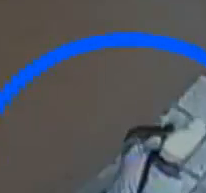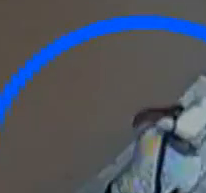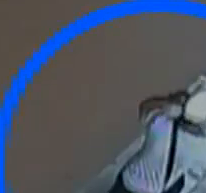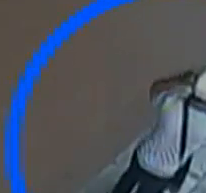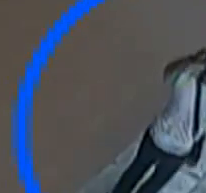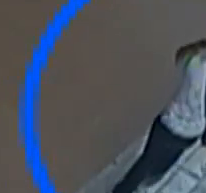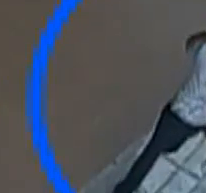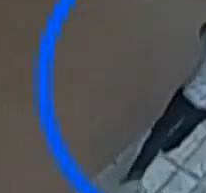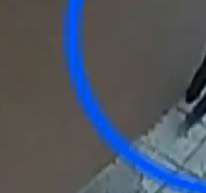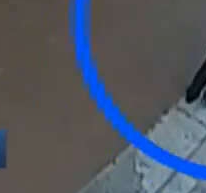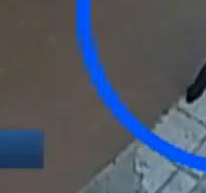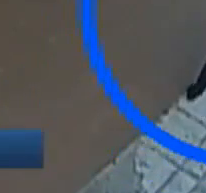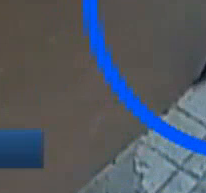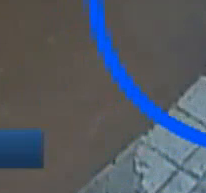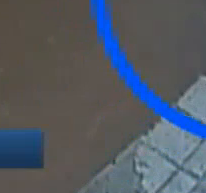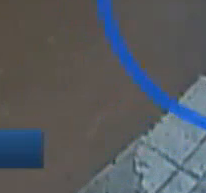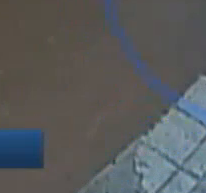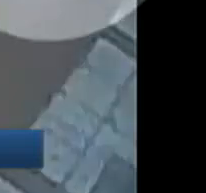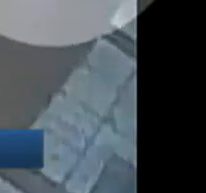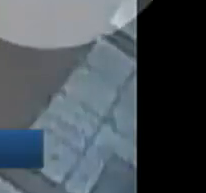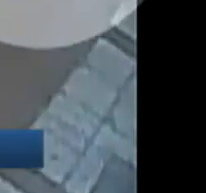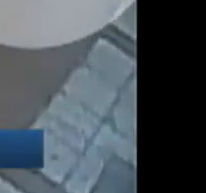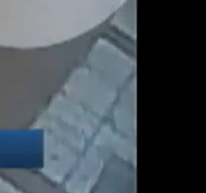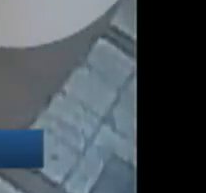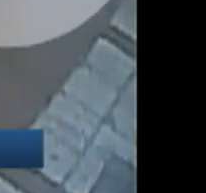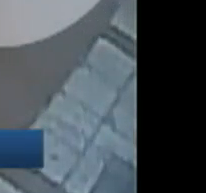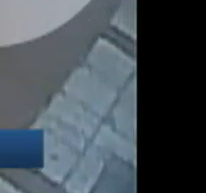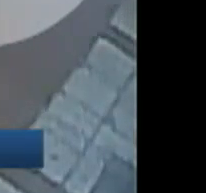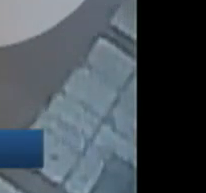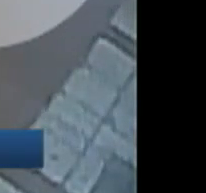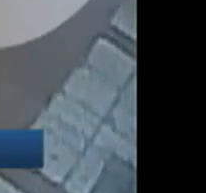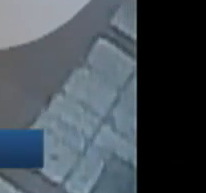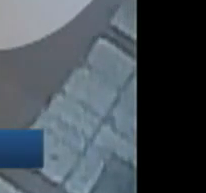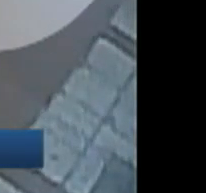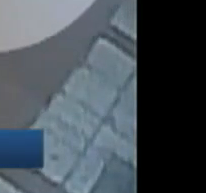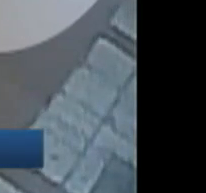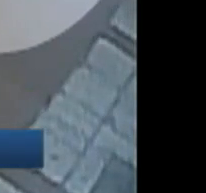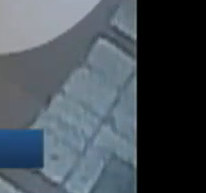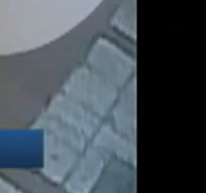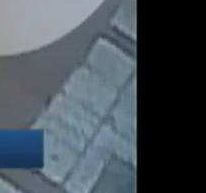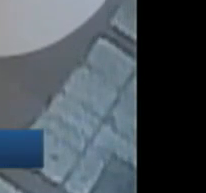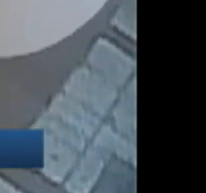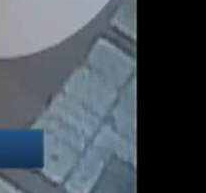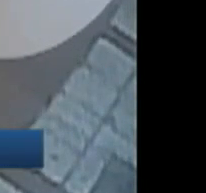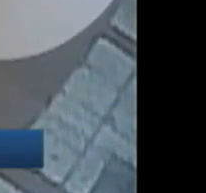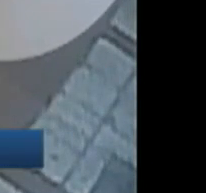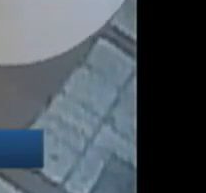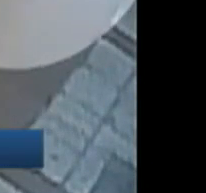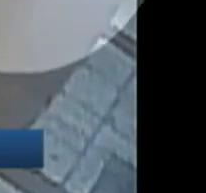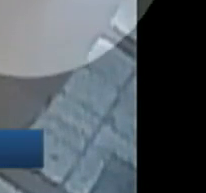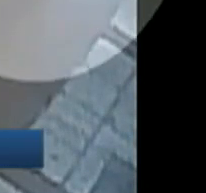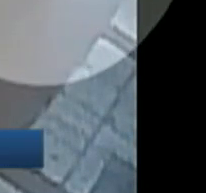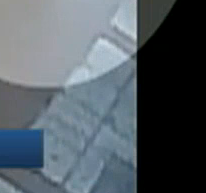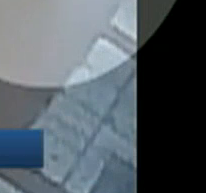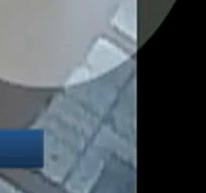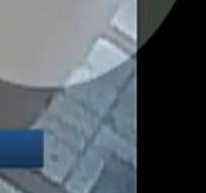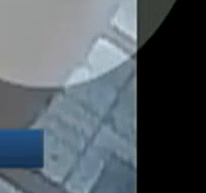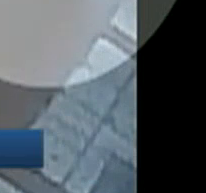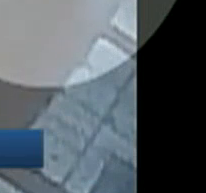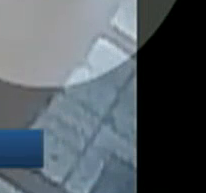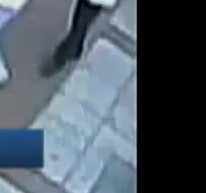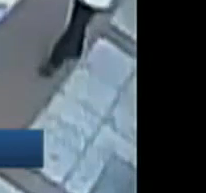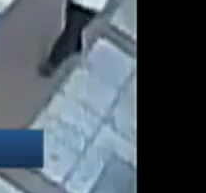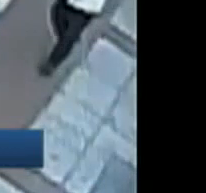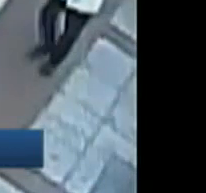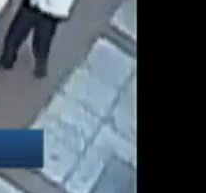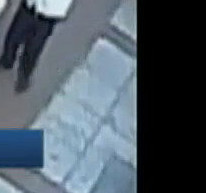Mañana en la noticia de las 6:55, video de seguridad logró captar el momento cuando un sujeto de manera violenta atraca a una mujer